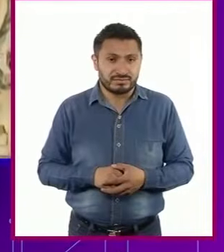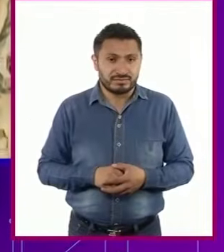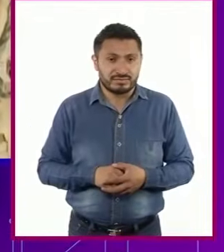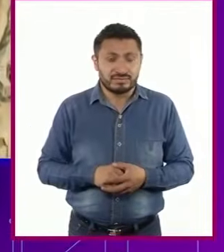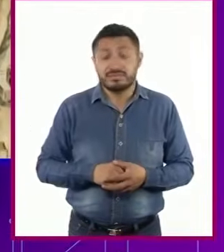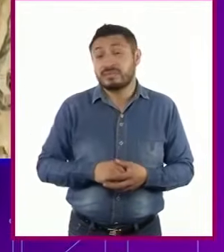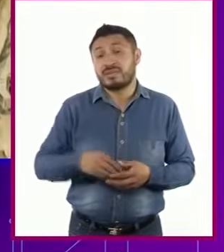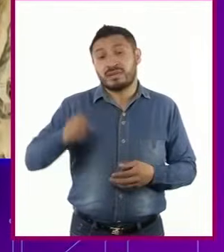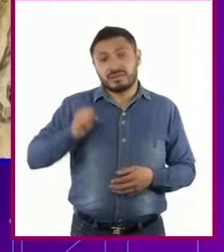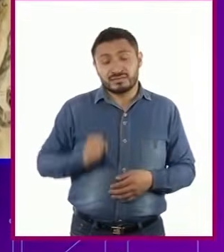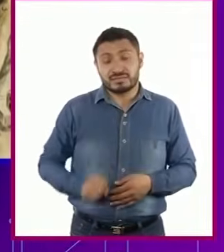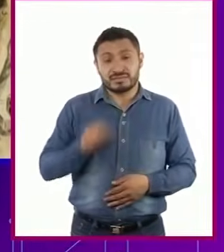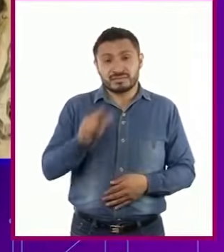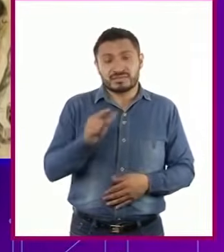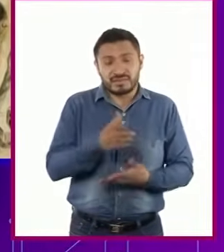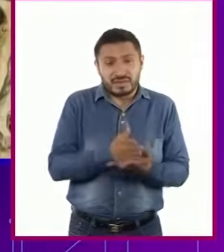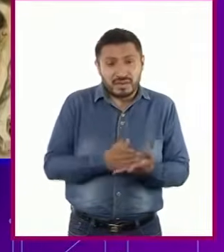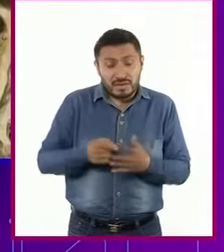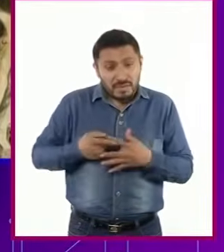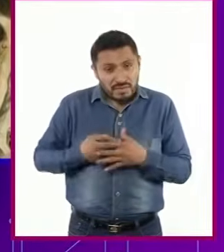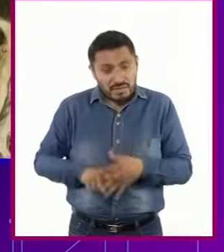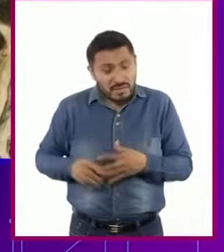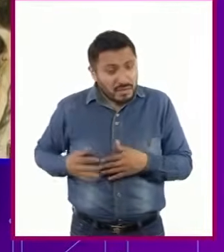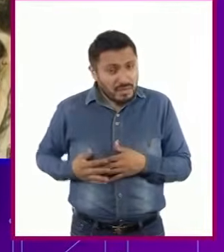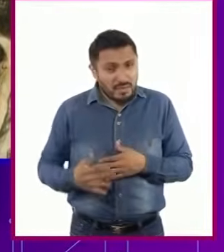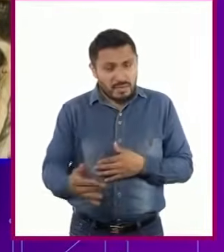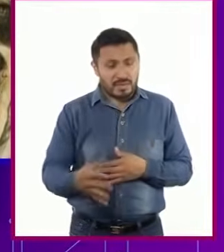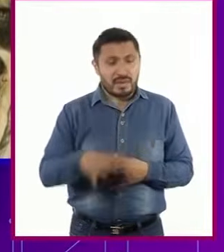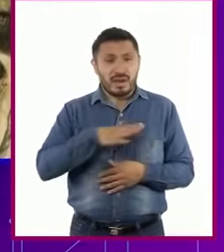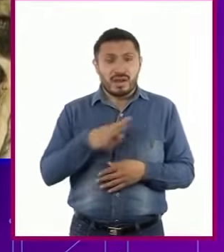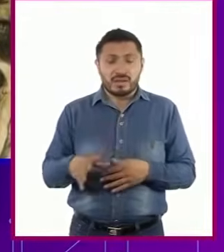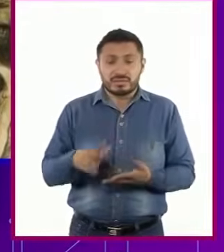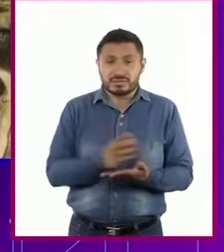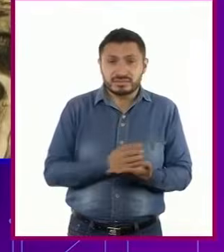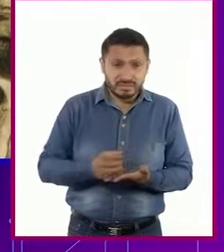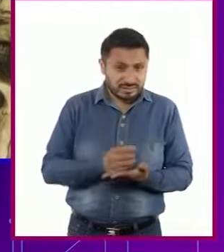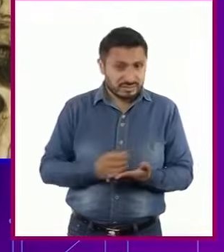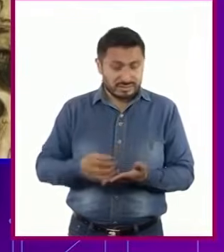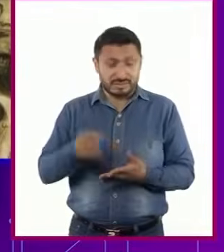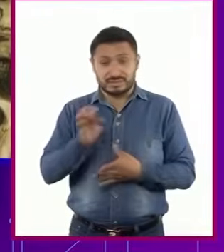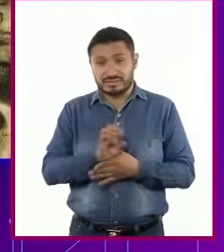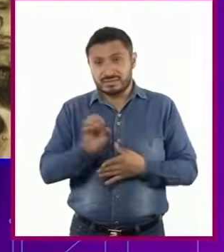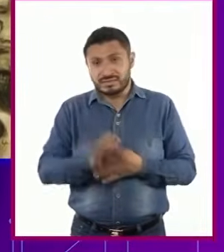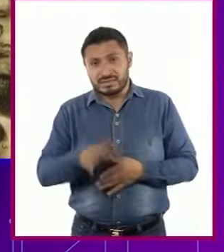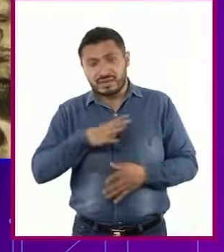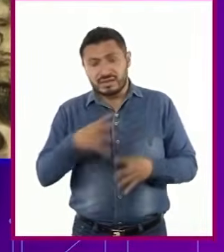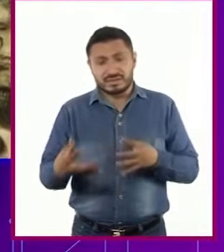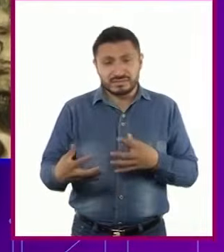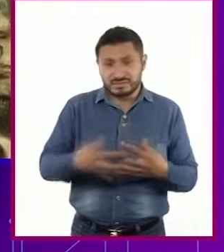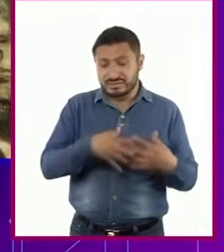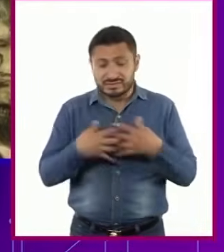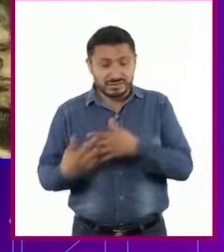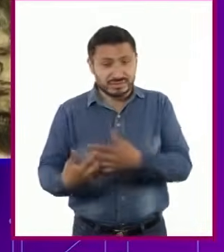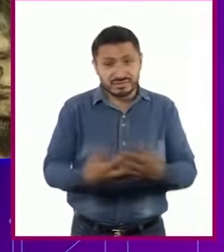de mediados del siglo XVII empieza una recuperación. Entonces se da un mestizaje muy fuerte y empieza una alza de la